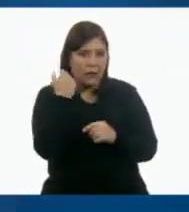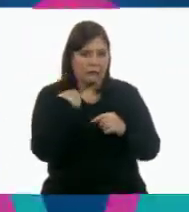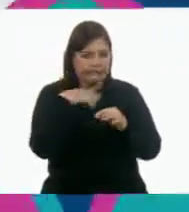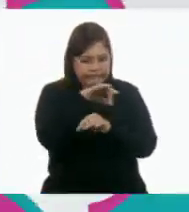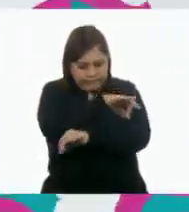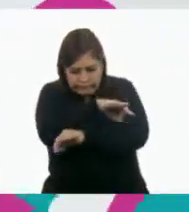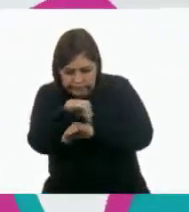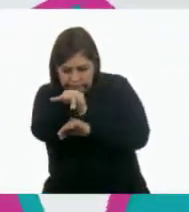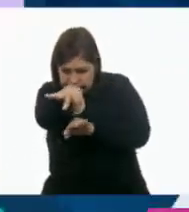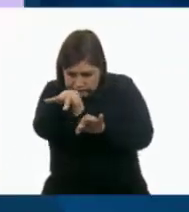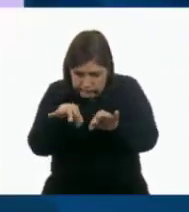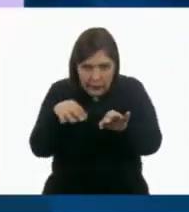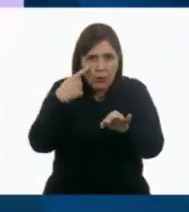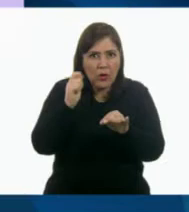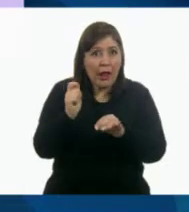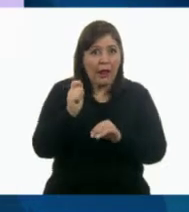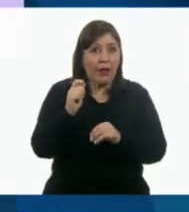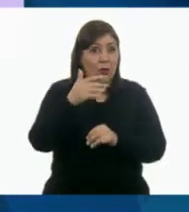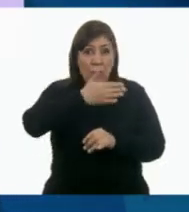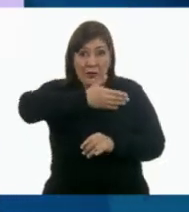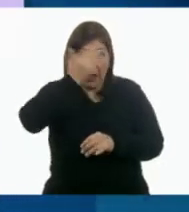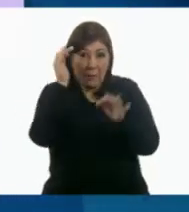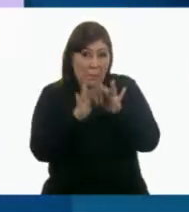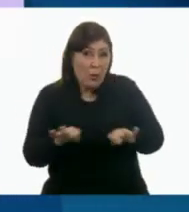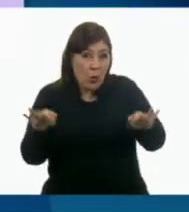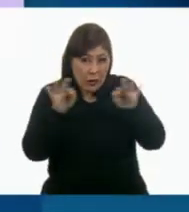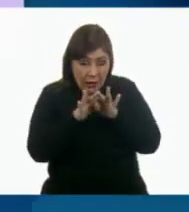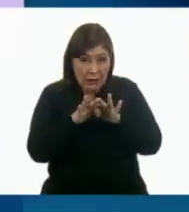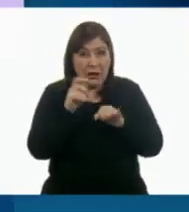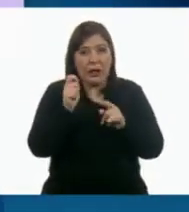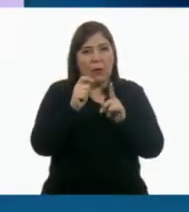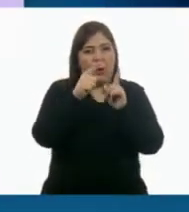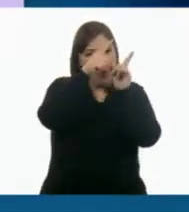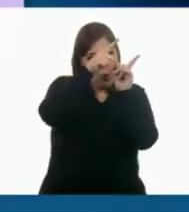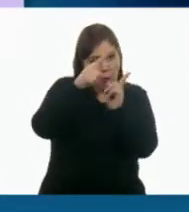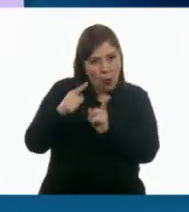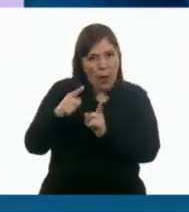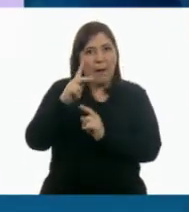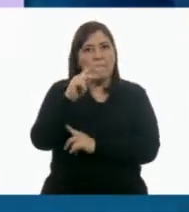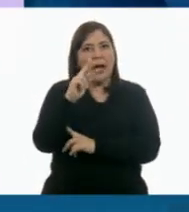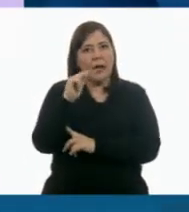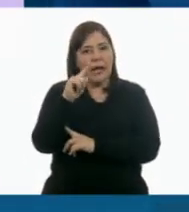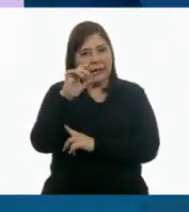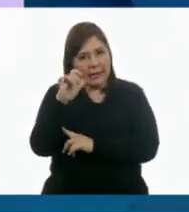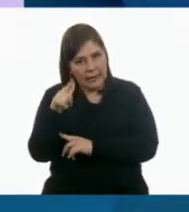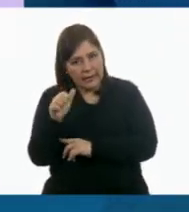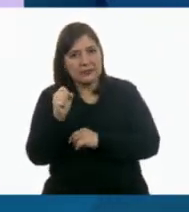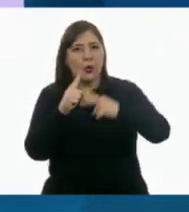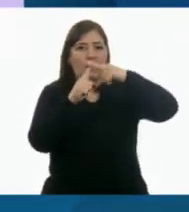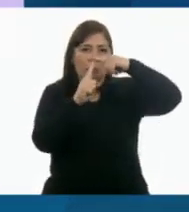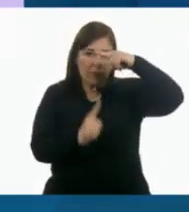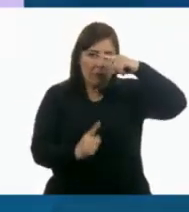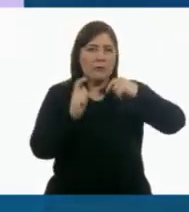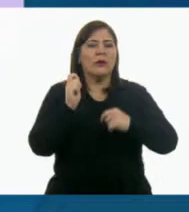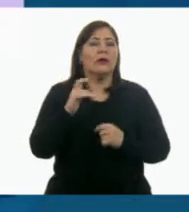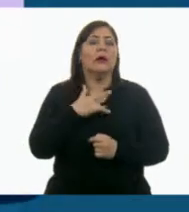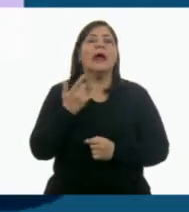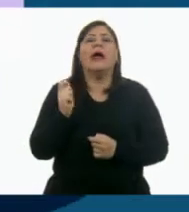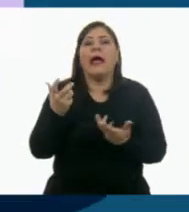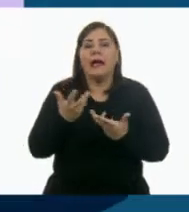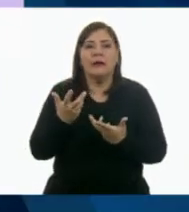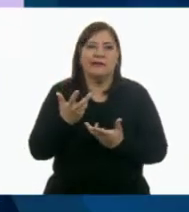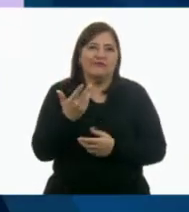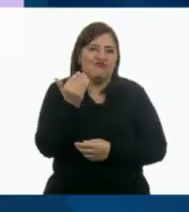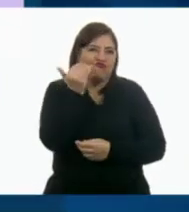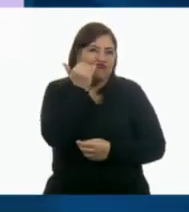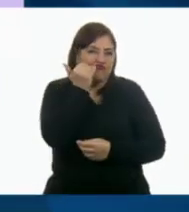la importancia de las líneas paralelas y de las líneas perpendiculares. Haría Pues, muebles chuecos. Sí.